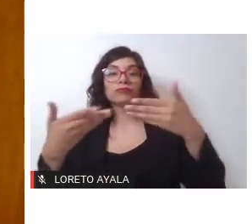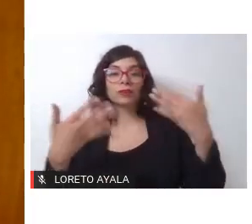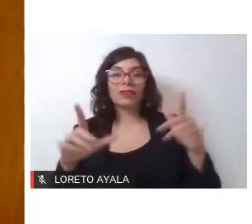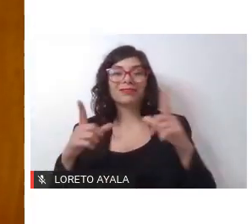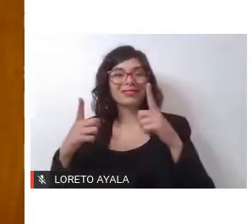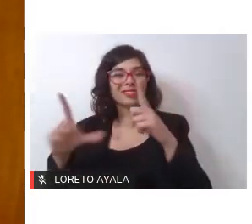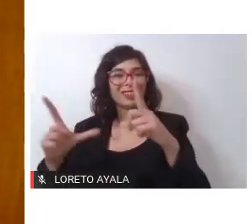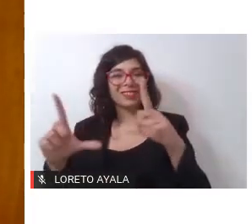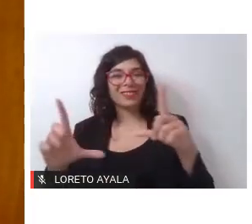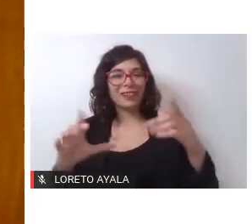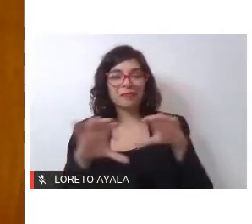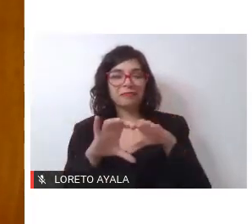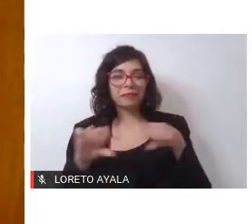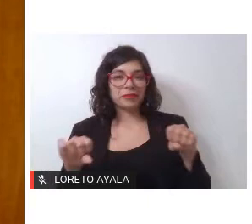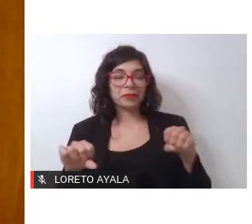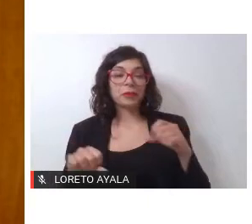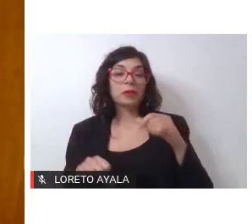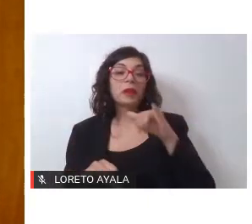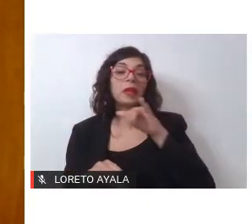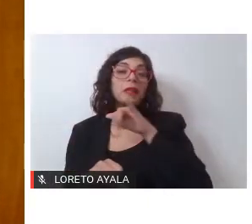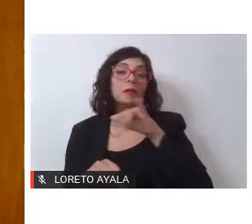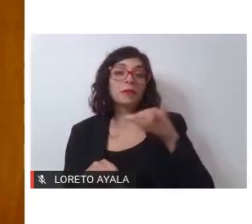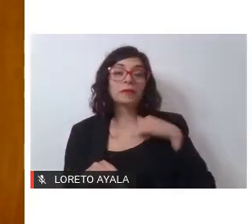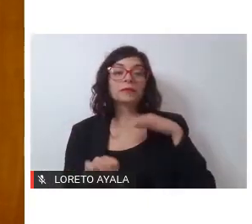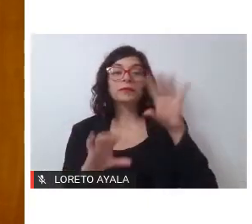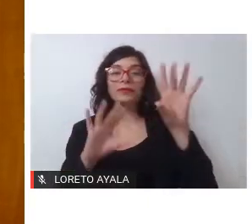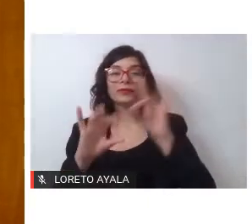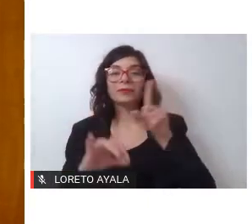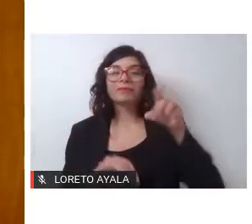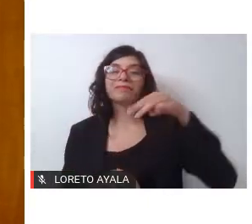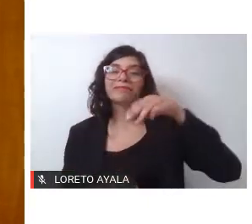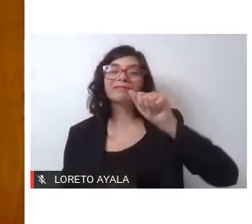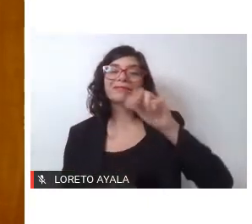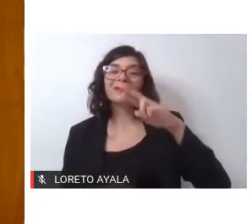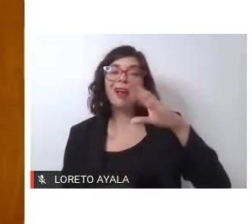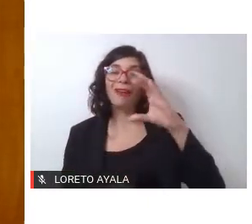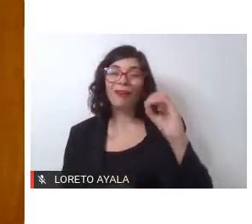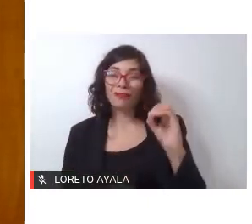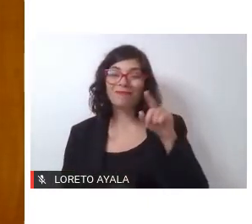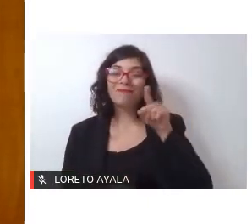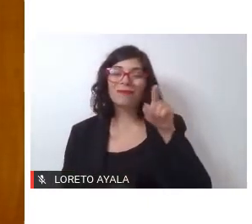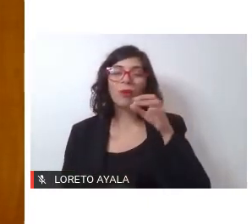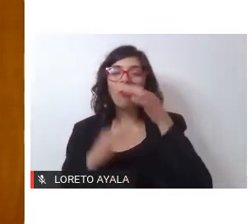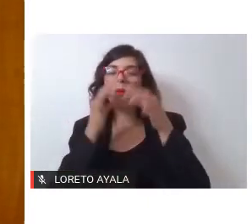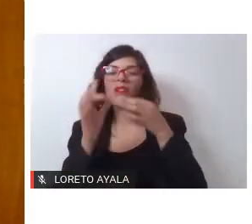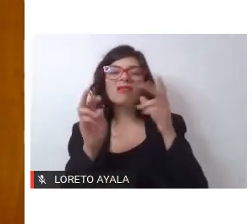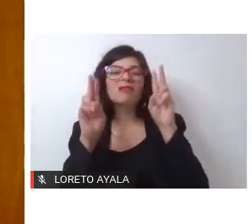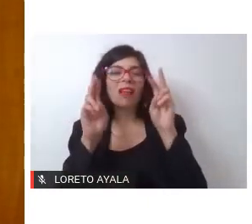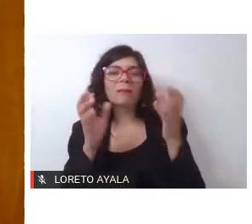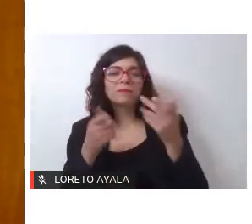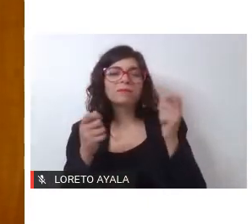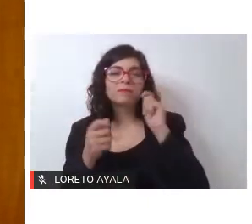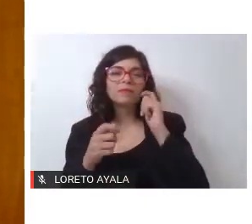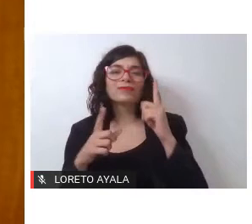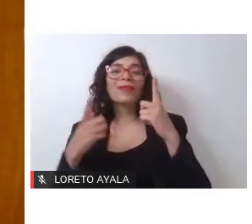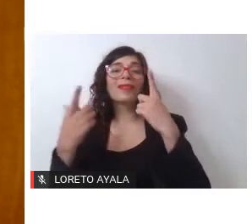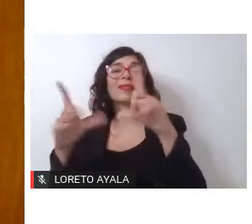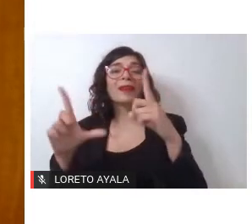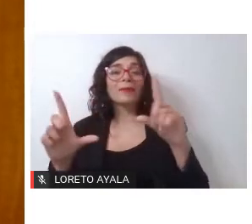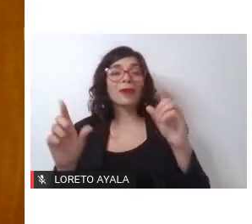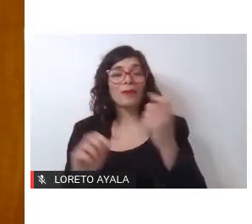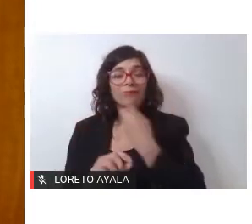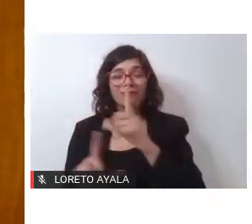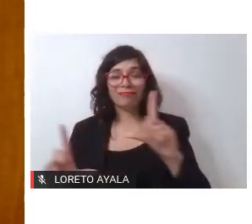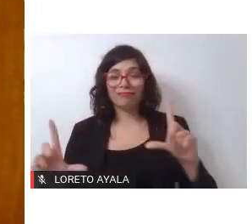certificados. Más ratito vamos a invitar a Marco Rojas para que nos pueda contar en qué va el tema de las redes sociales, invitar a